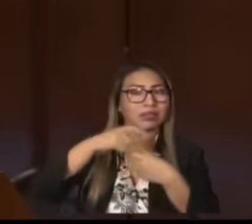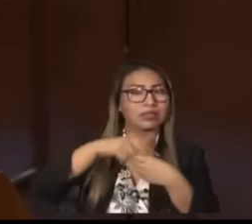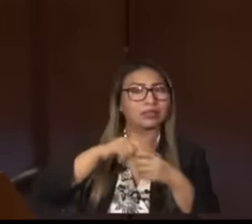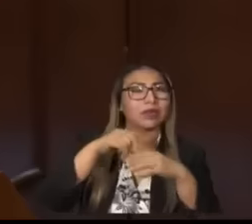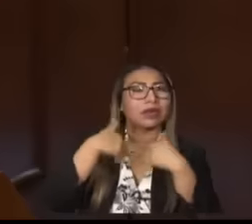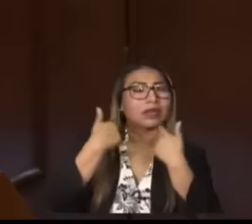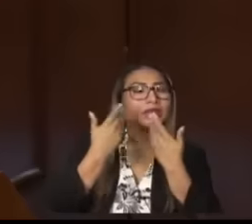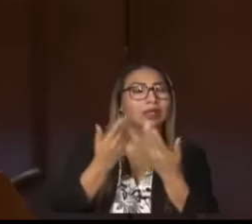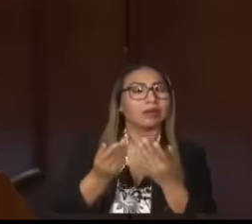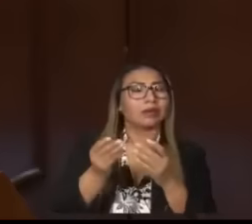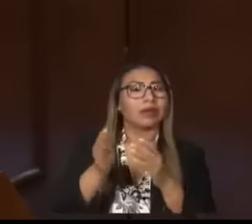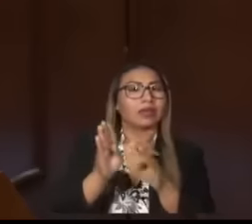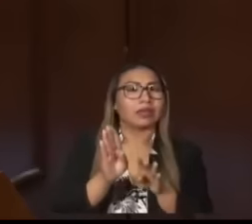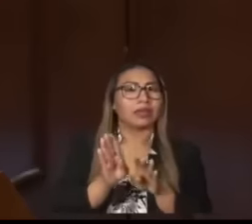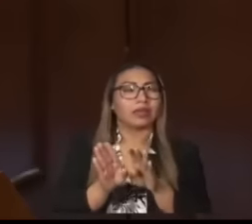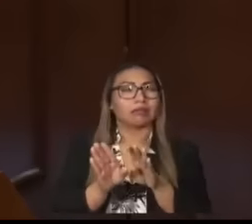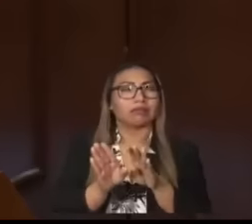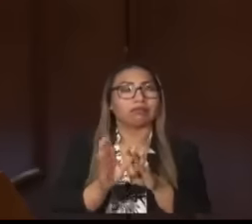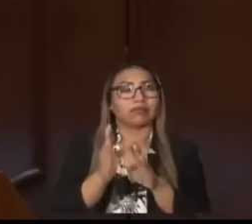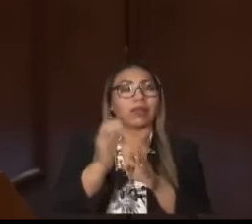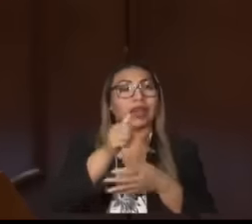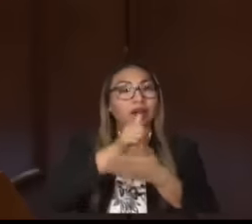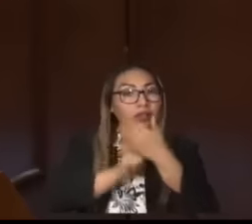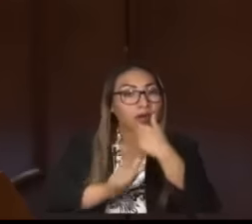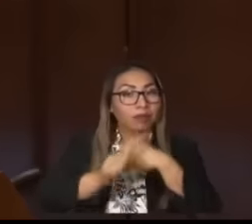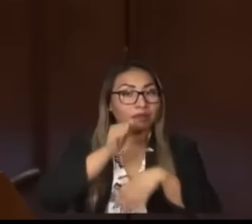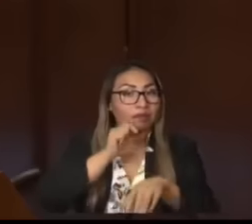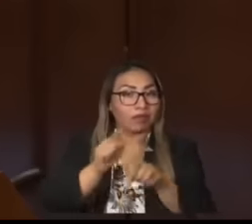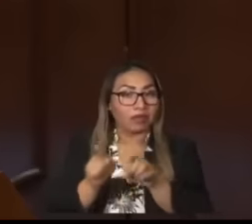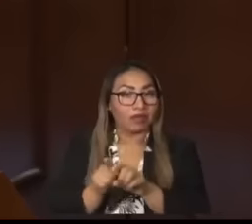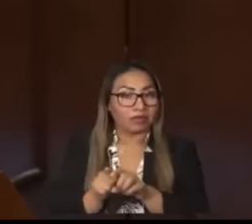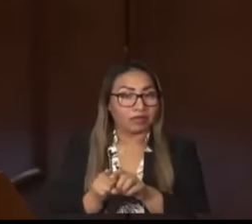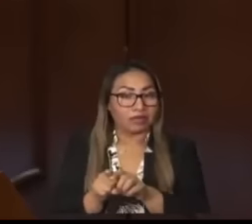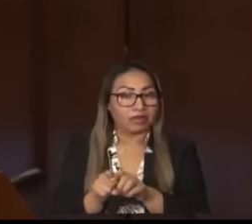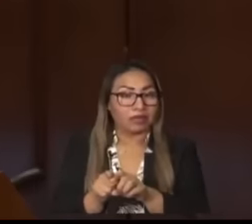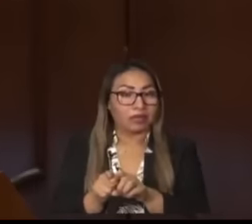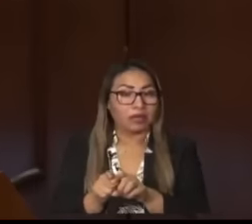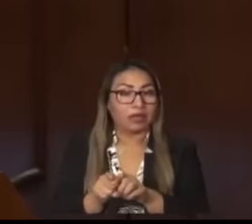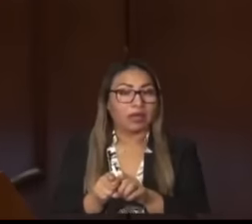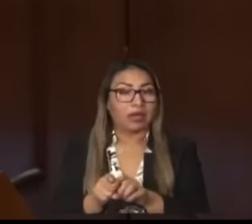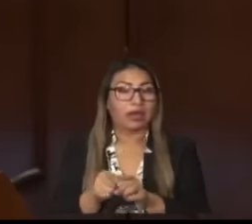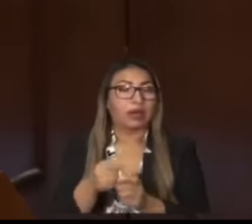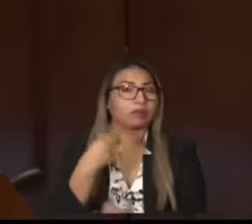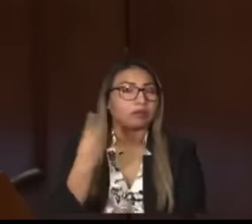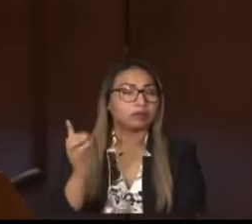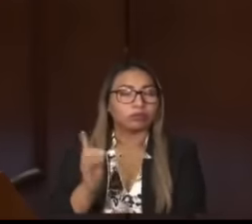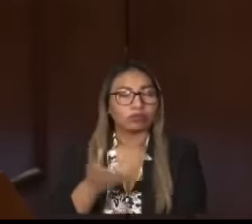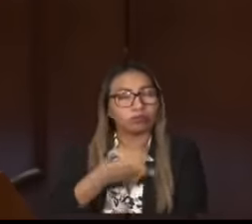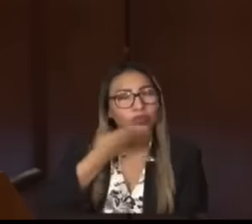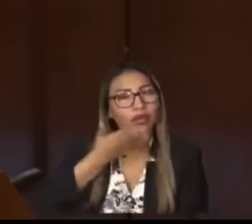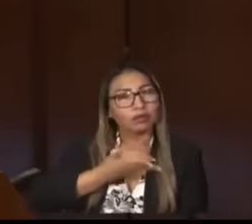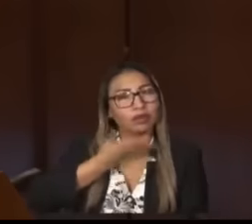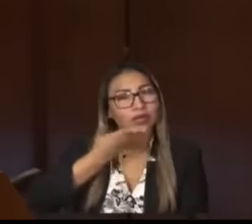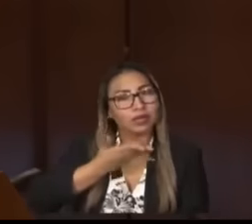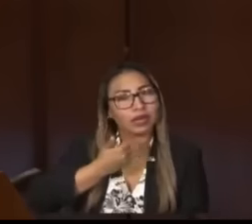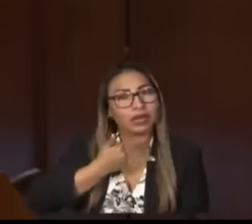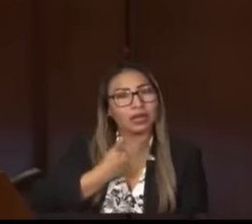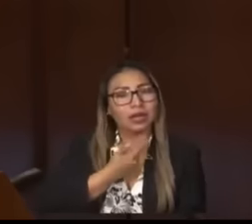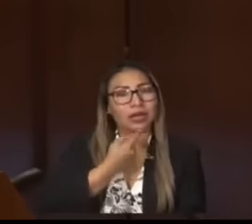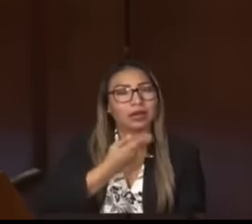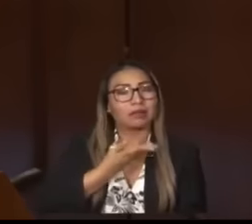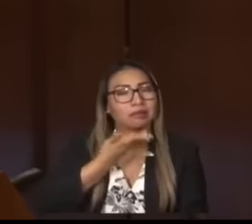es el mensaje que se envía a la población panameña? ¿Cuál es el mensaje que se le envía a